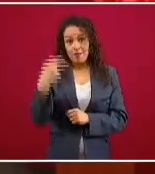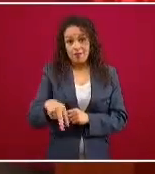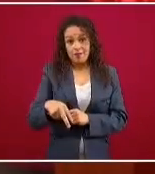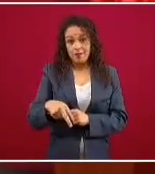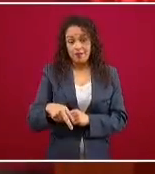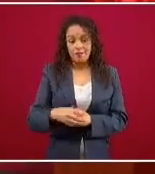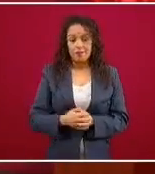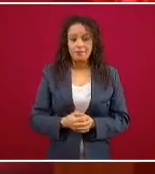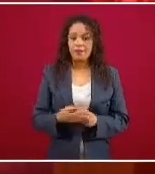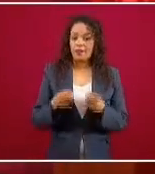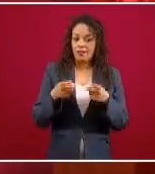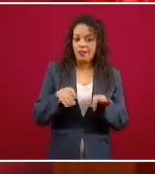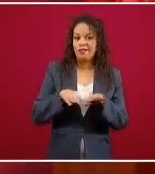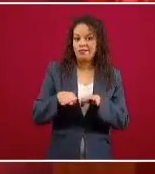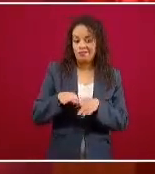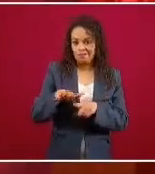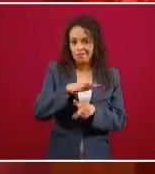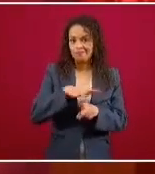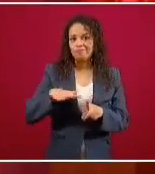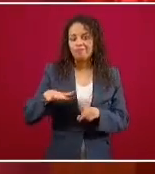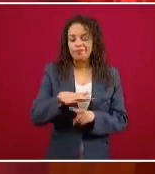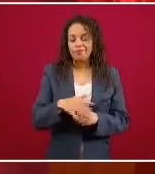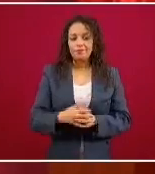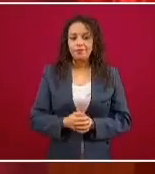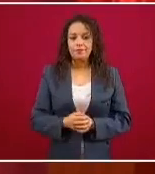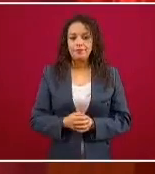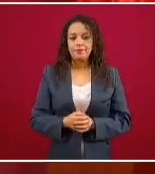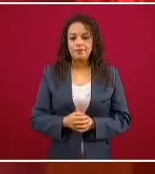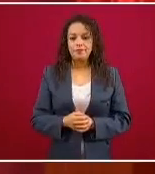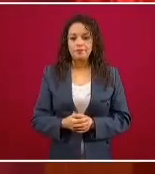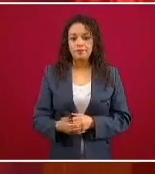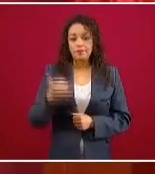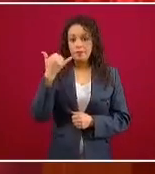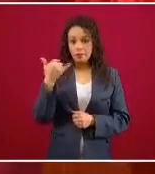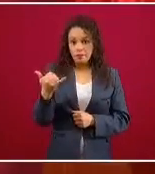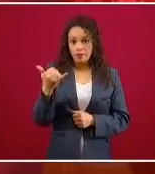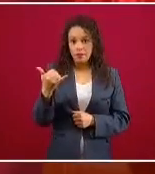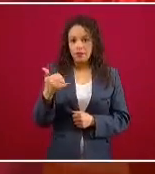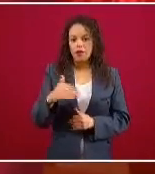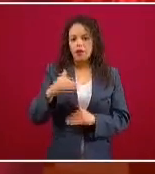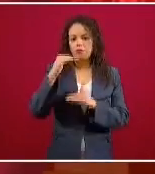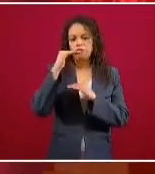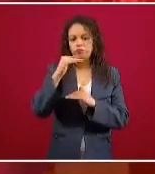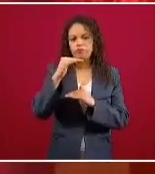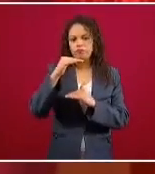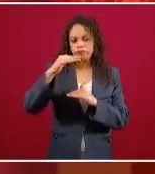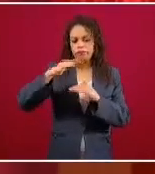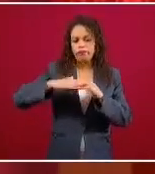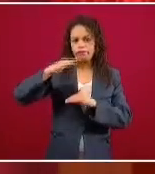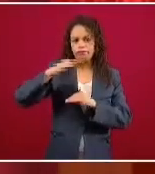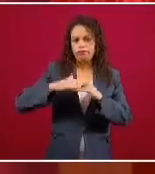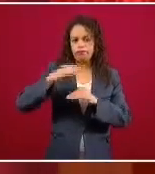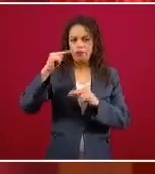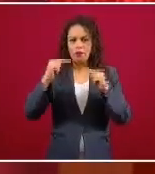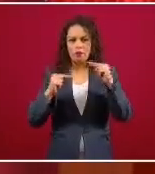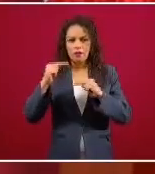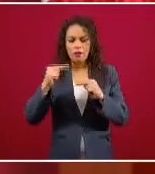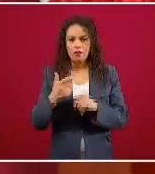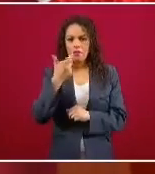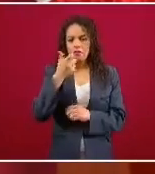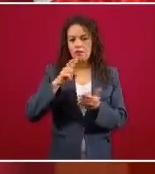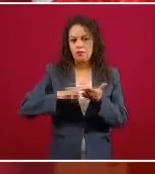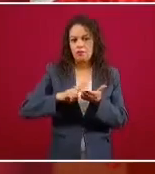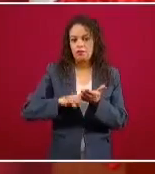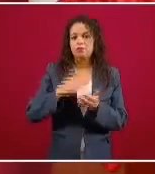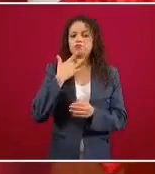y mantener una política de precios de las gasolinas como